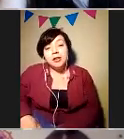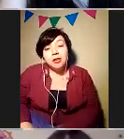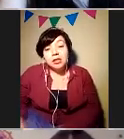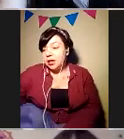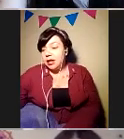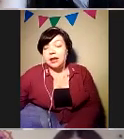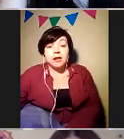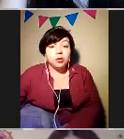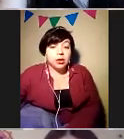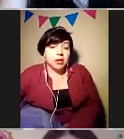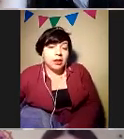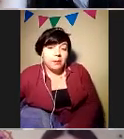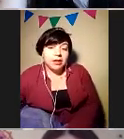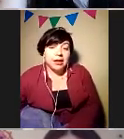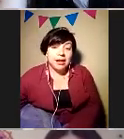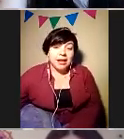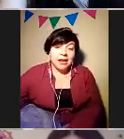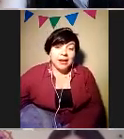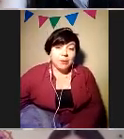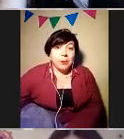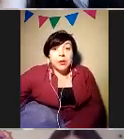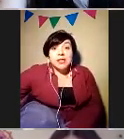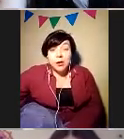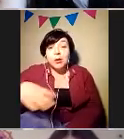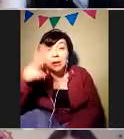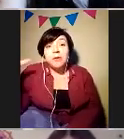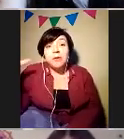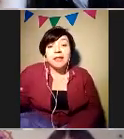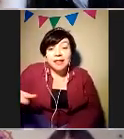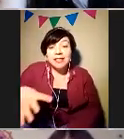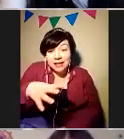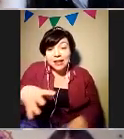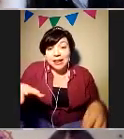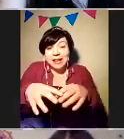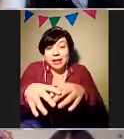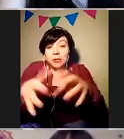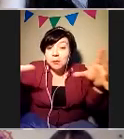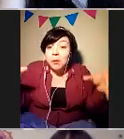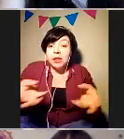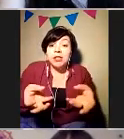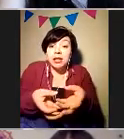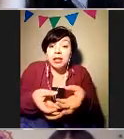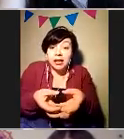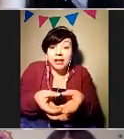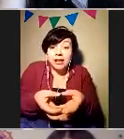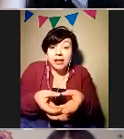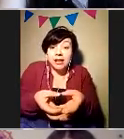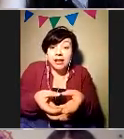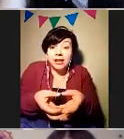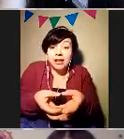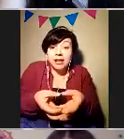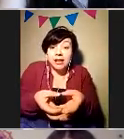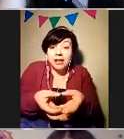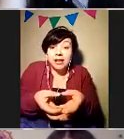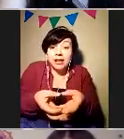temas para poder ir, hablas tú, porque este despertar tampoco es sencillo cuando estamos bombardeados de los mismos medios digitales